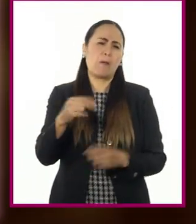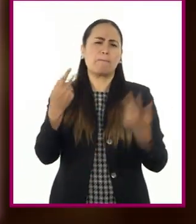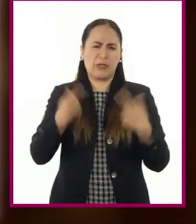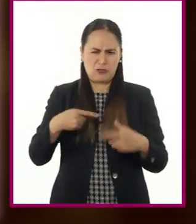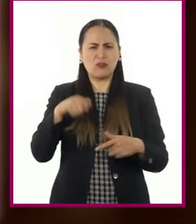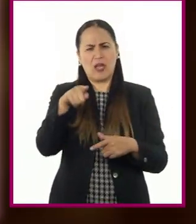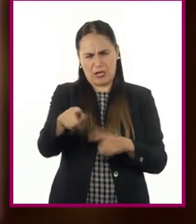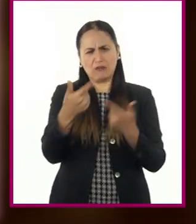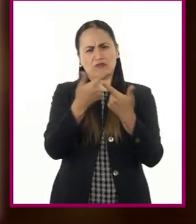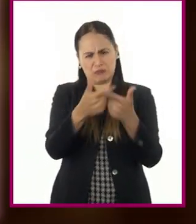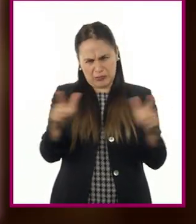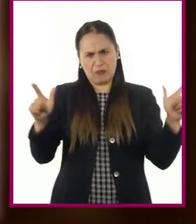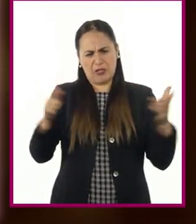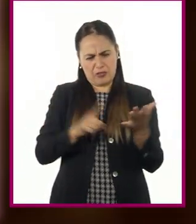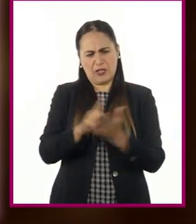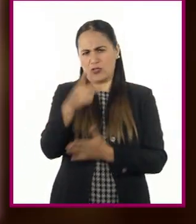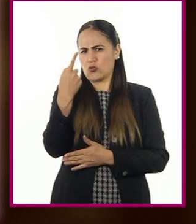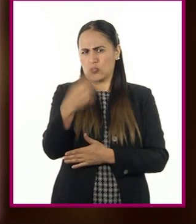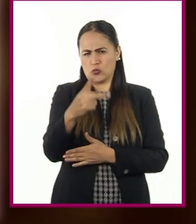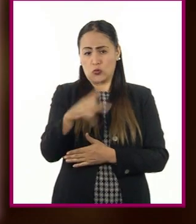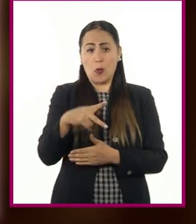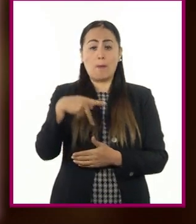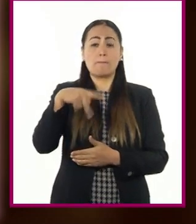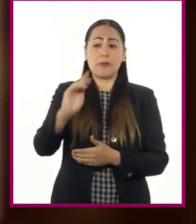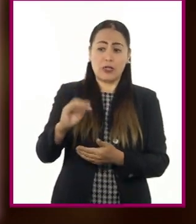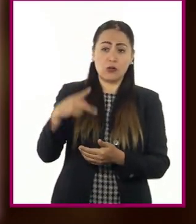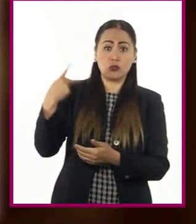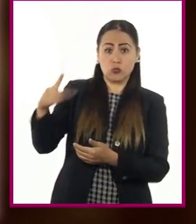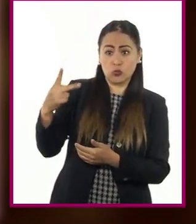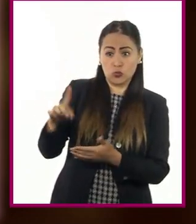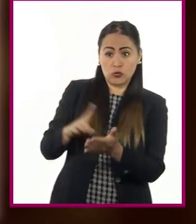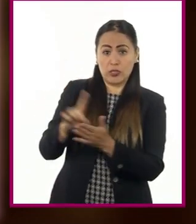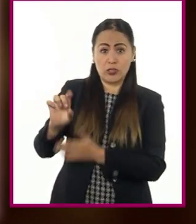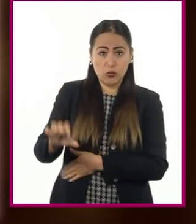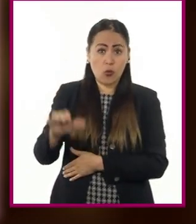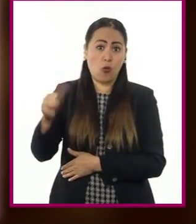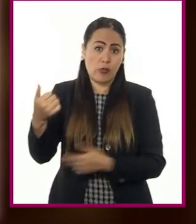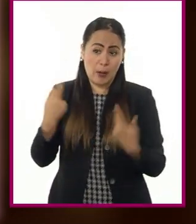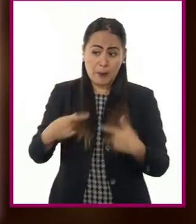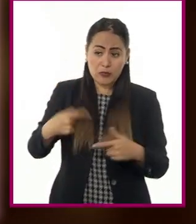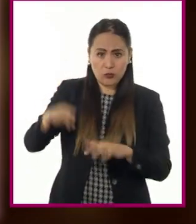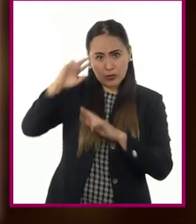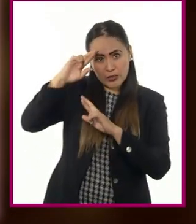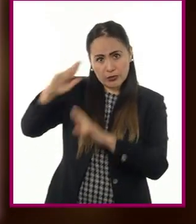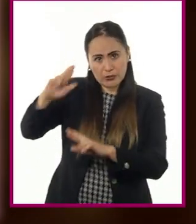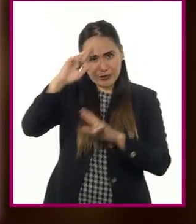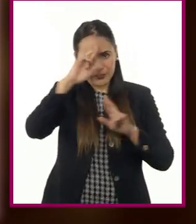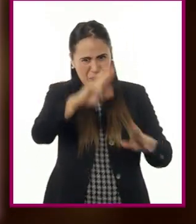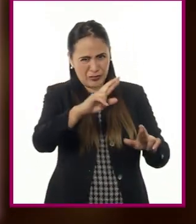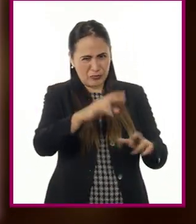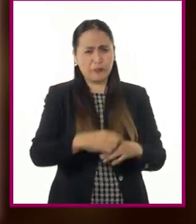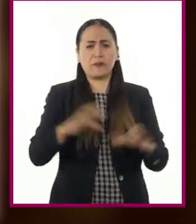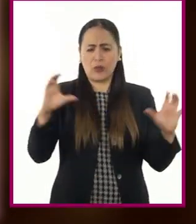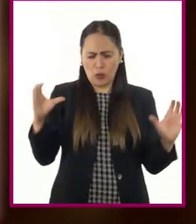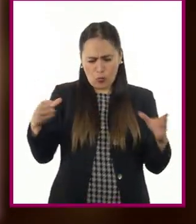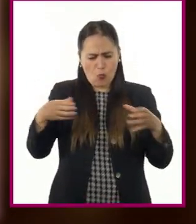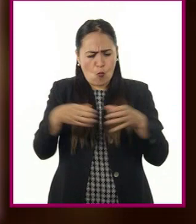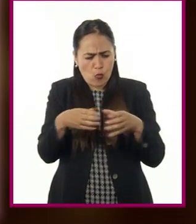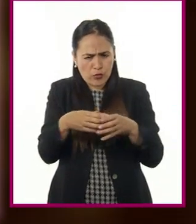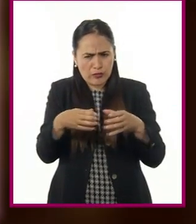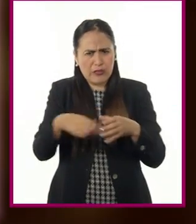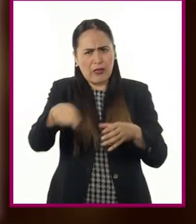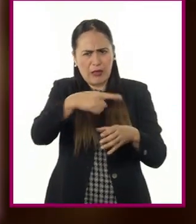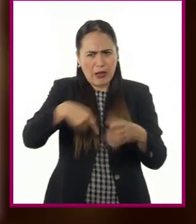libertad, pero este termina donde empieza el derecho de los demás. Vivir en comunidad conlleva el respeto a lo que